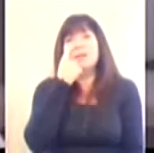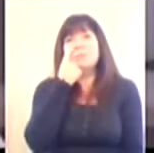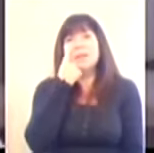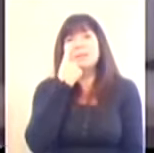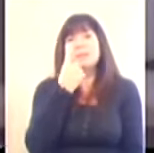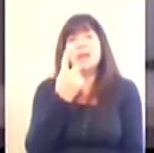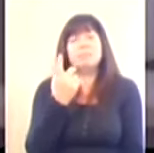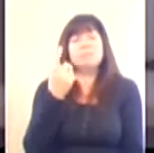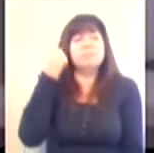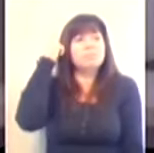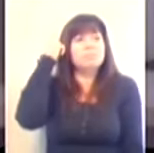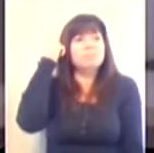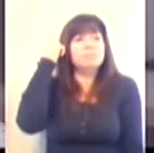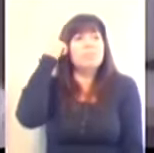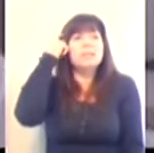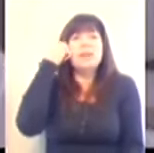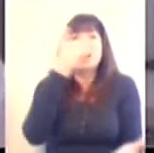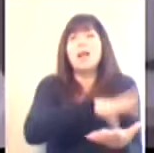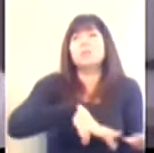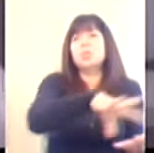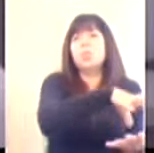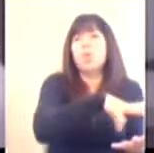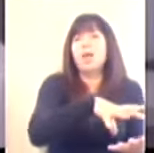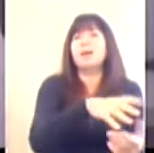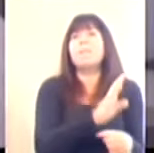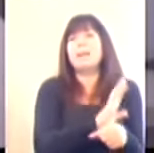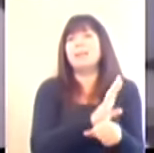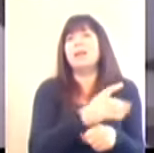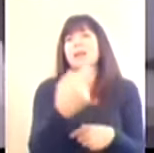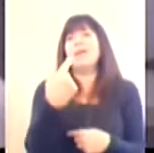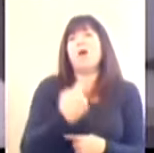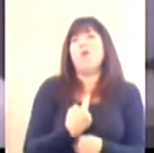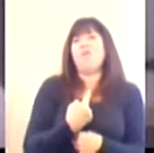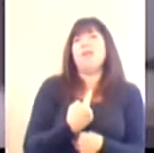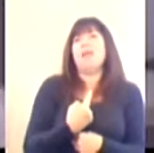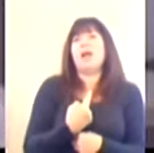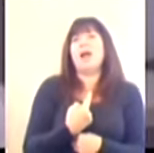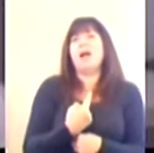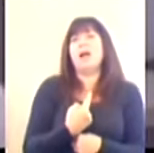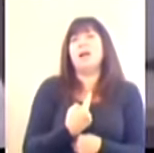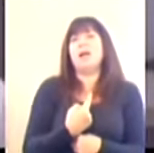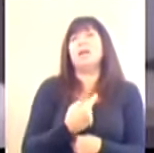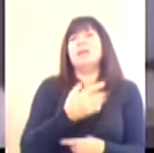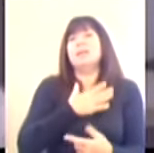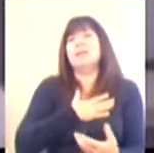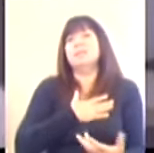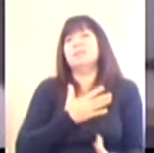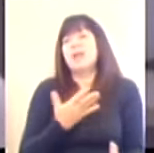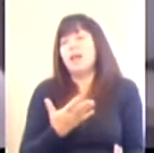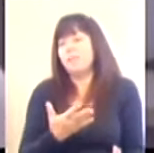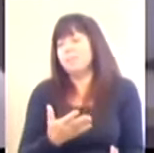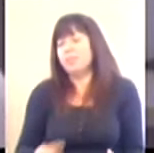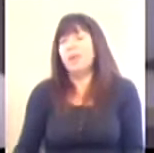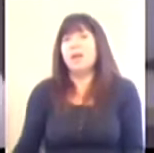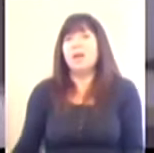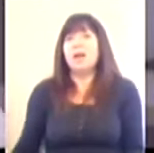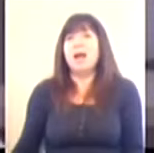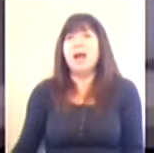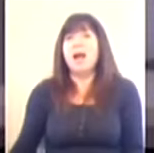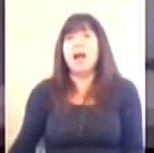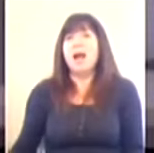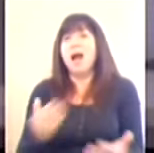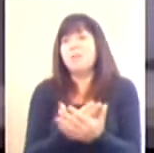distinta, y lo que la pandemia nos obliga a eso. Y quisiera aprovecharlo ahora que tenemos este